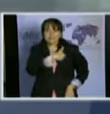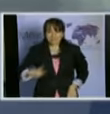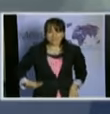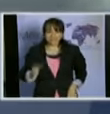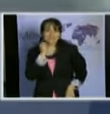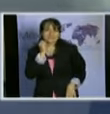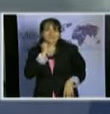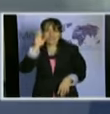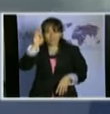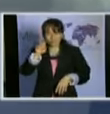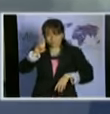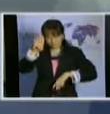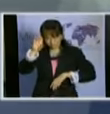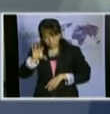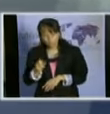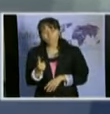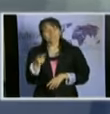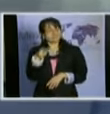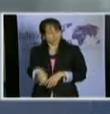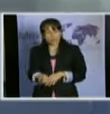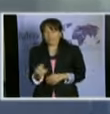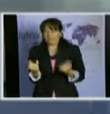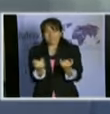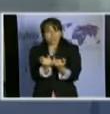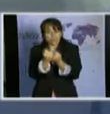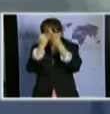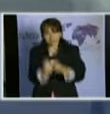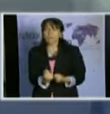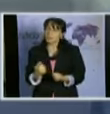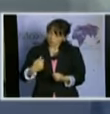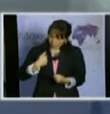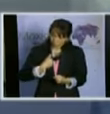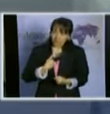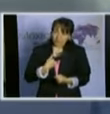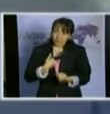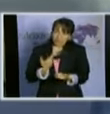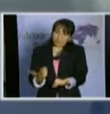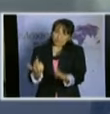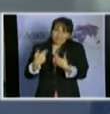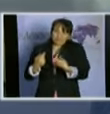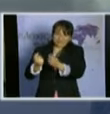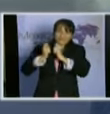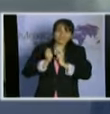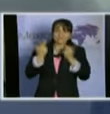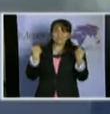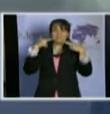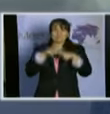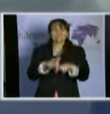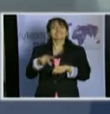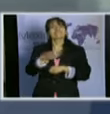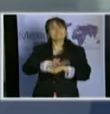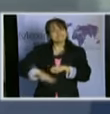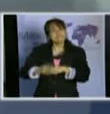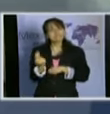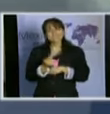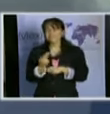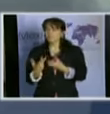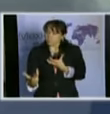que por mi conducto yo les hago y que estoy segura que él les hará también, de que estén muy cerca del ámbito